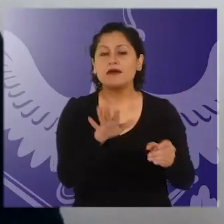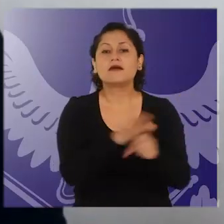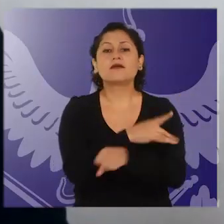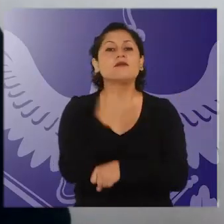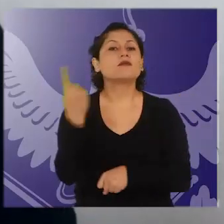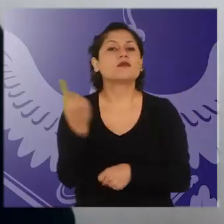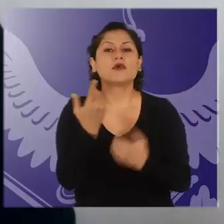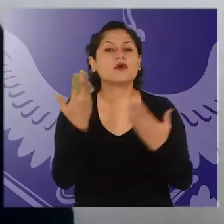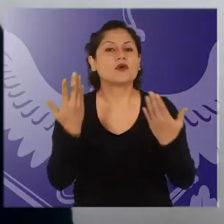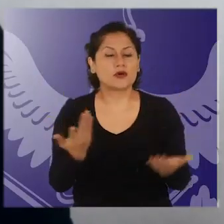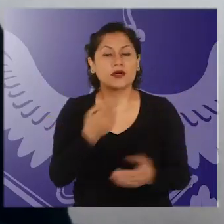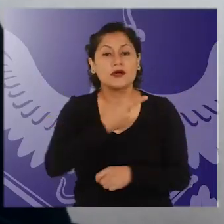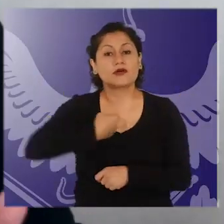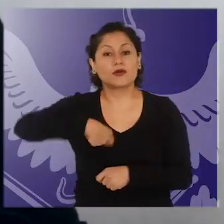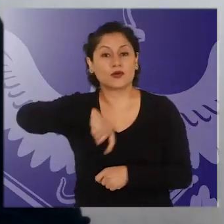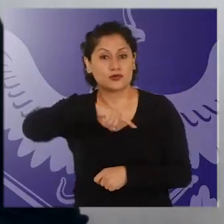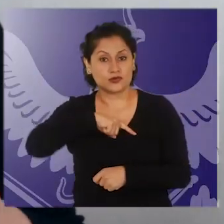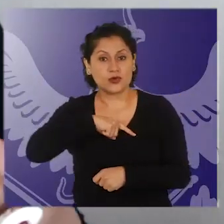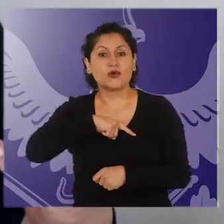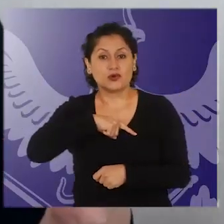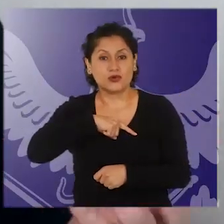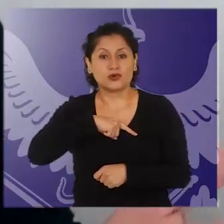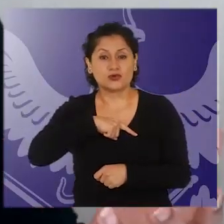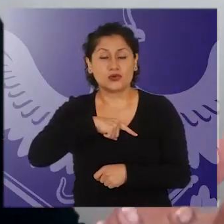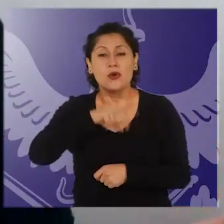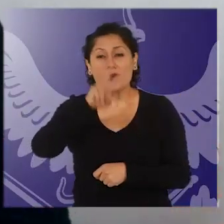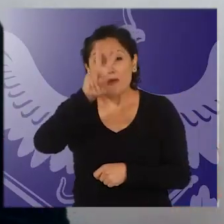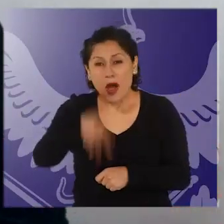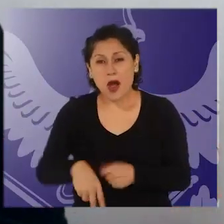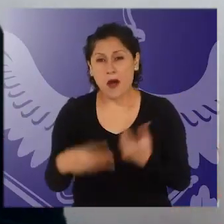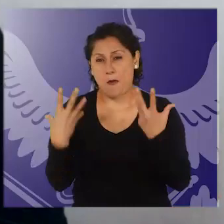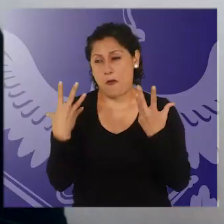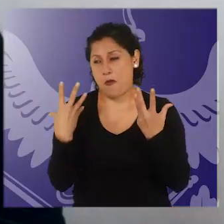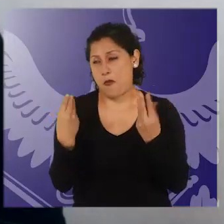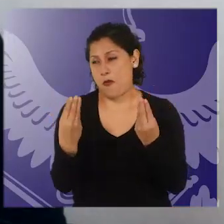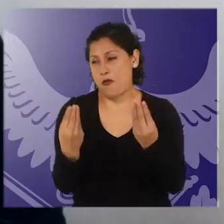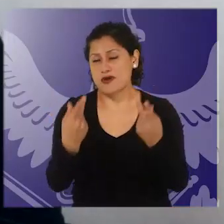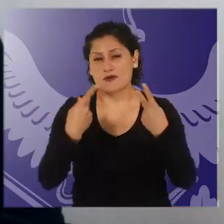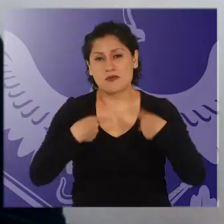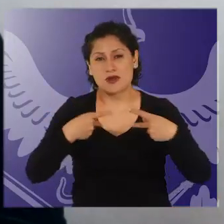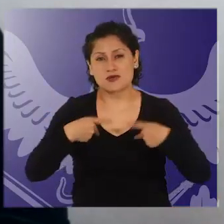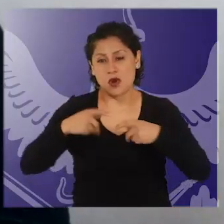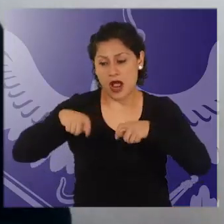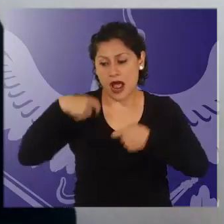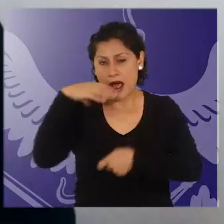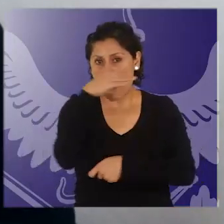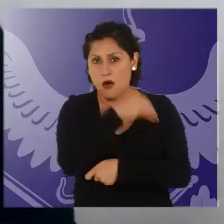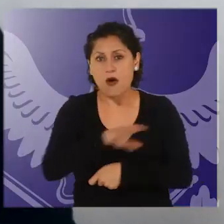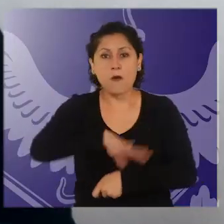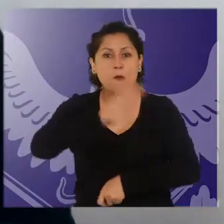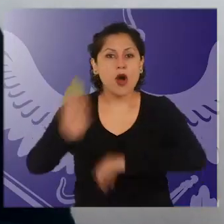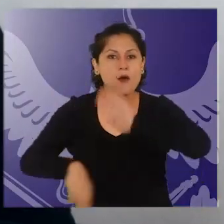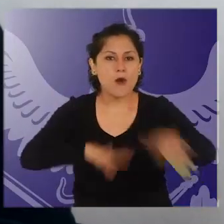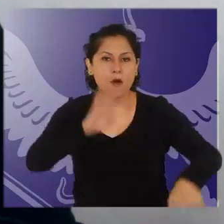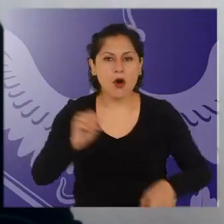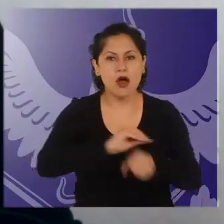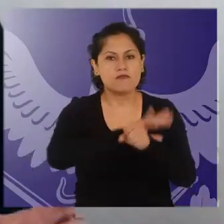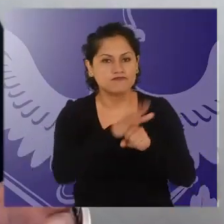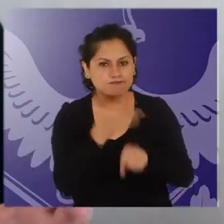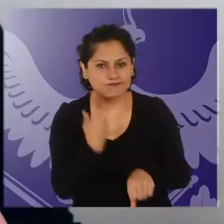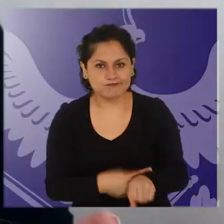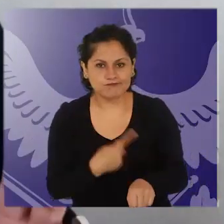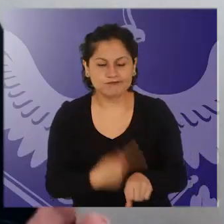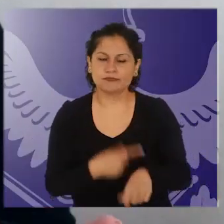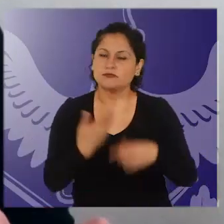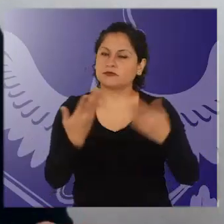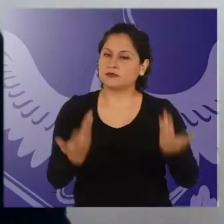porque para empezar, hemos tenido una gran cantidad de población afrodescendiente que ha fallecido con el COVID. Pero una de